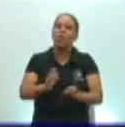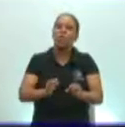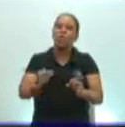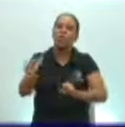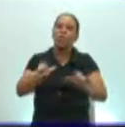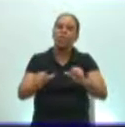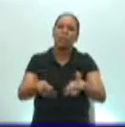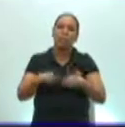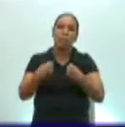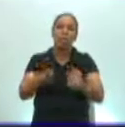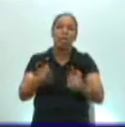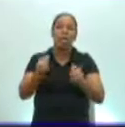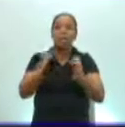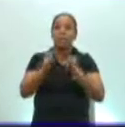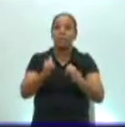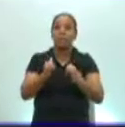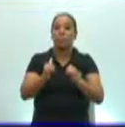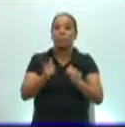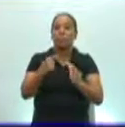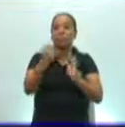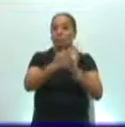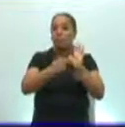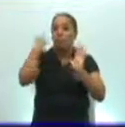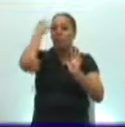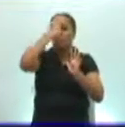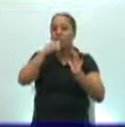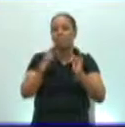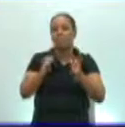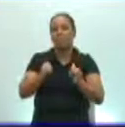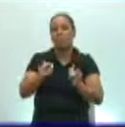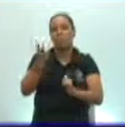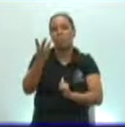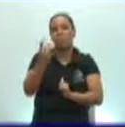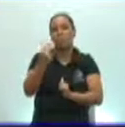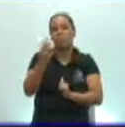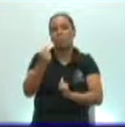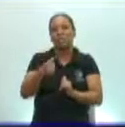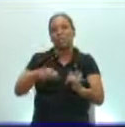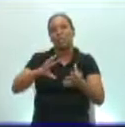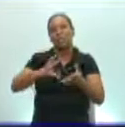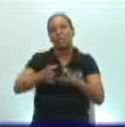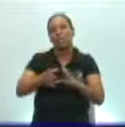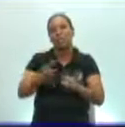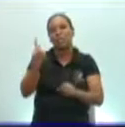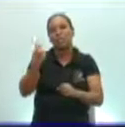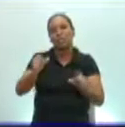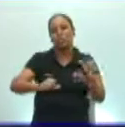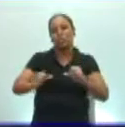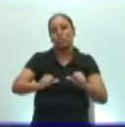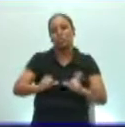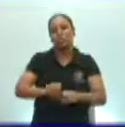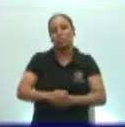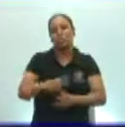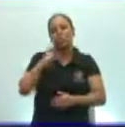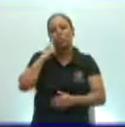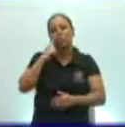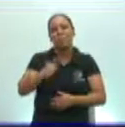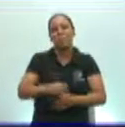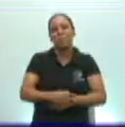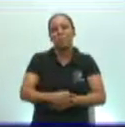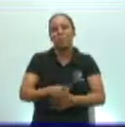brindan información cualitativa y cuantitativa de la composición de una sustancia. Veamos